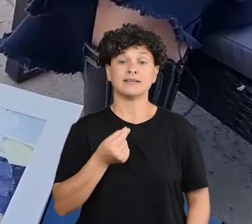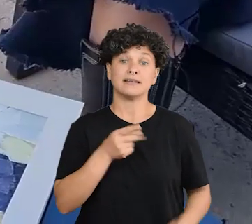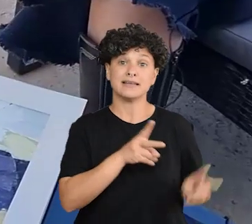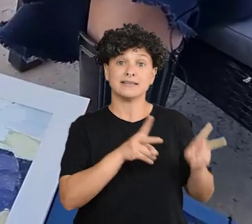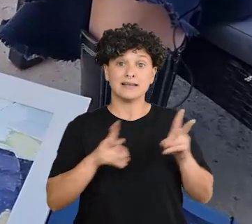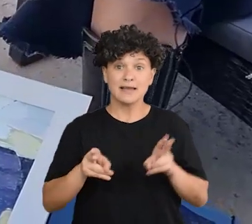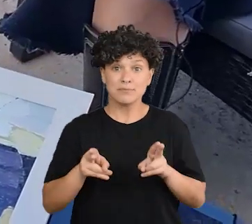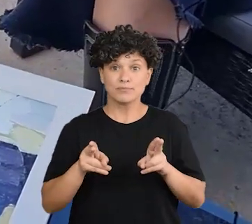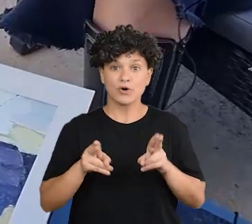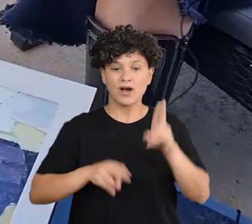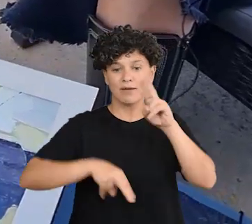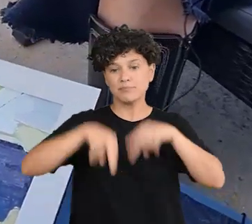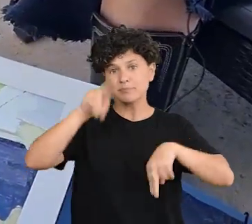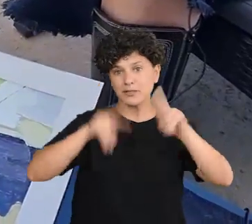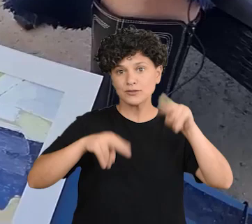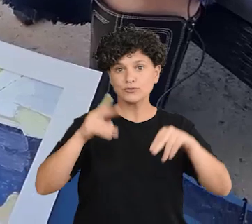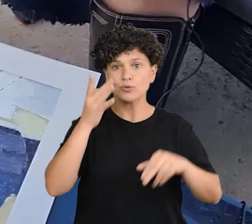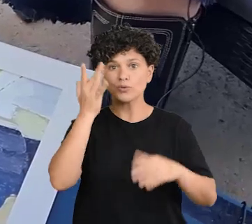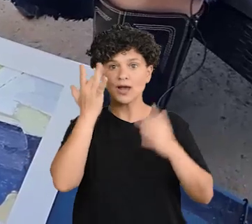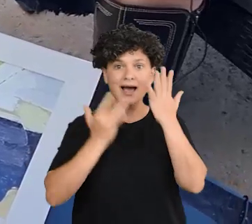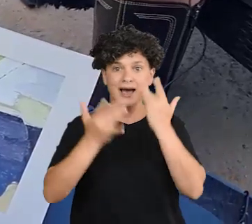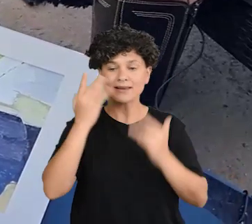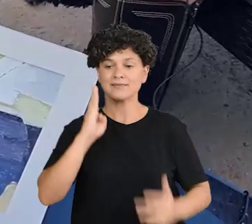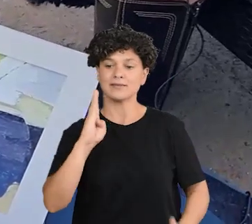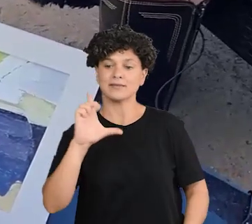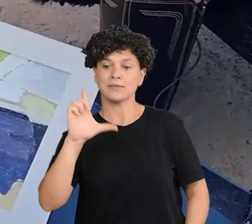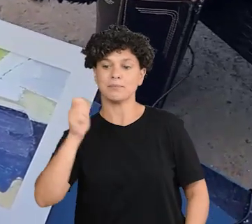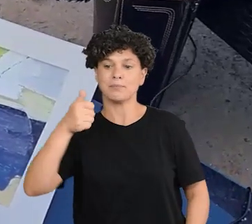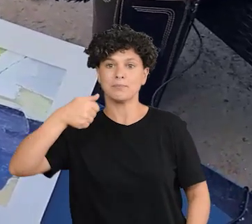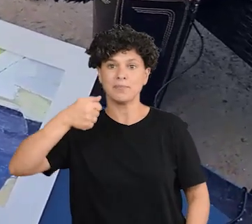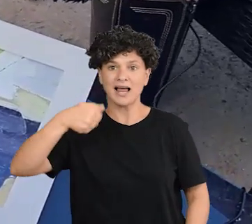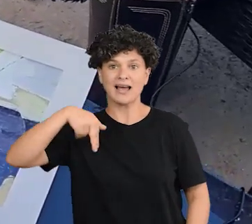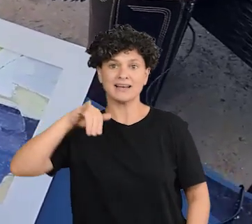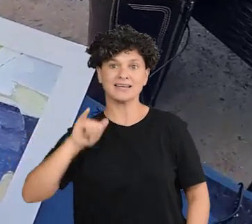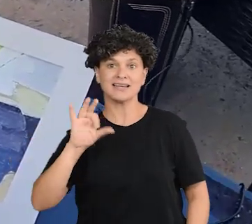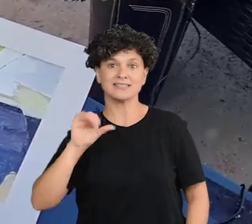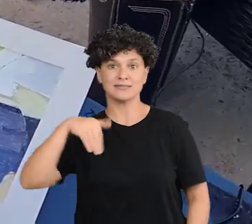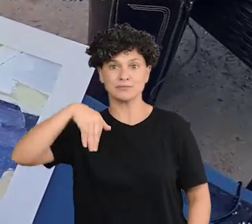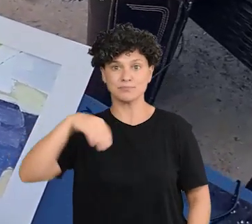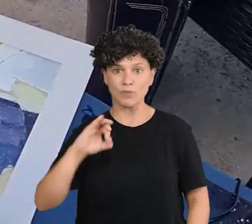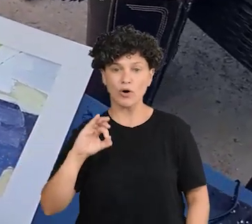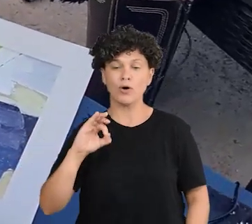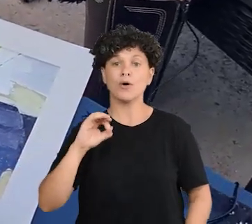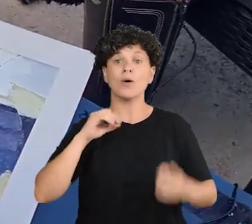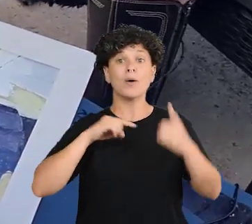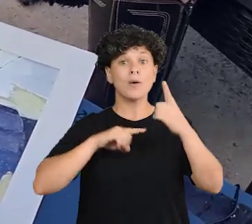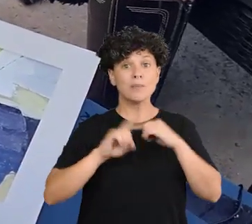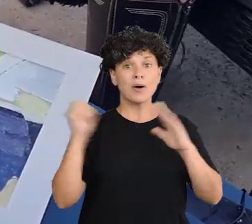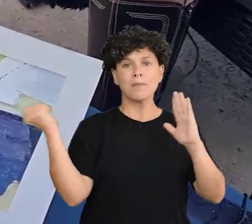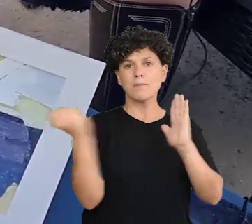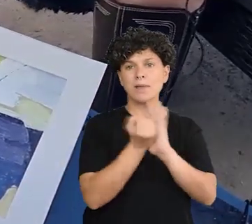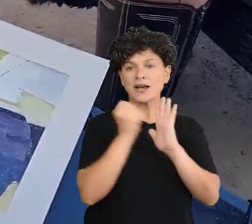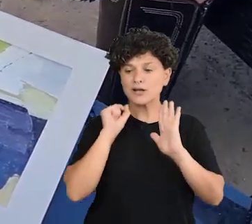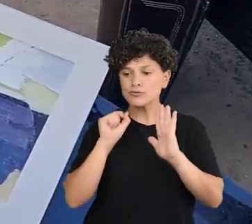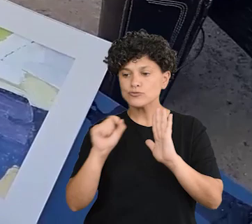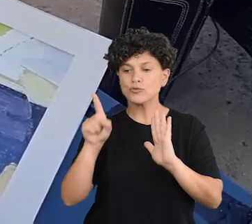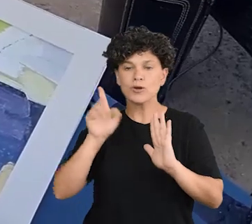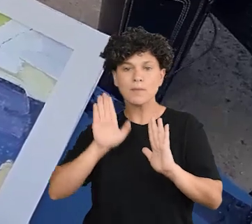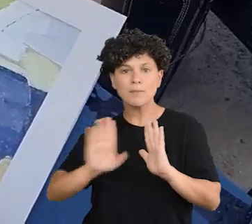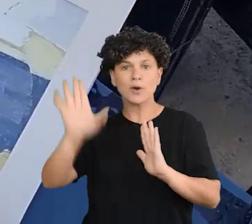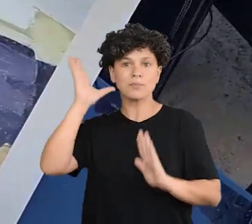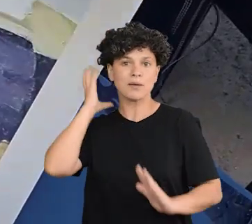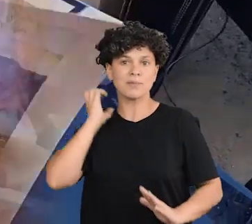el planismo de la época, pero con un sello personal de qué ve.